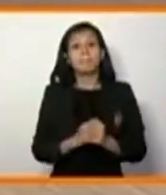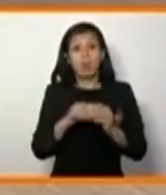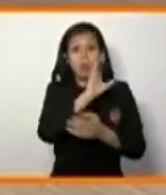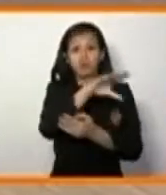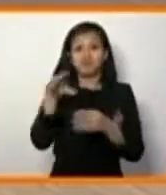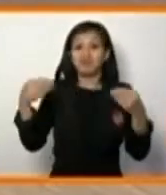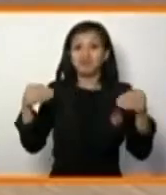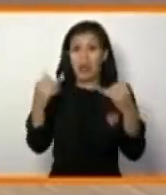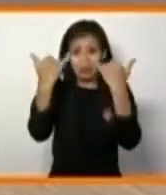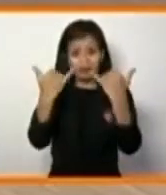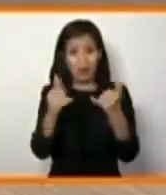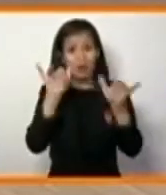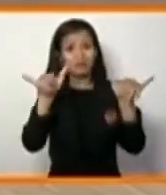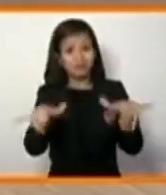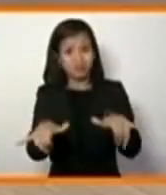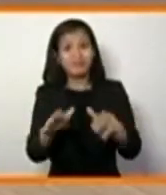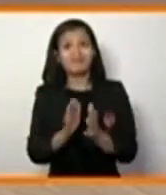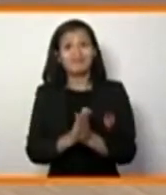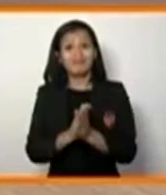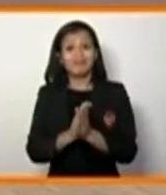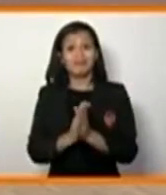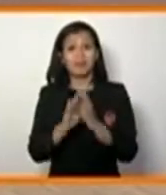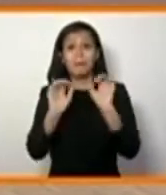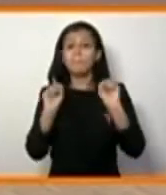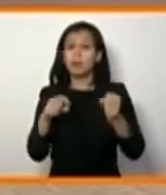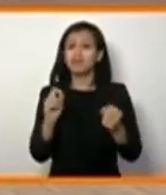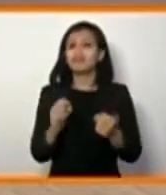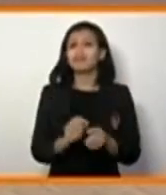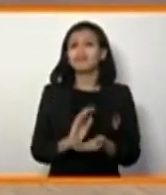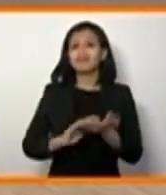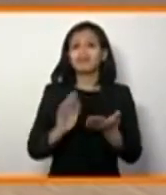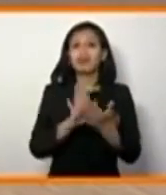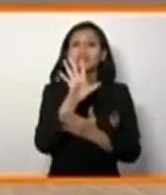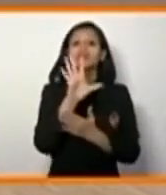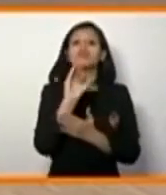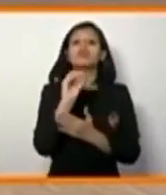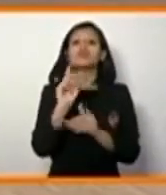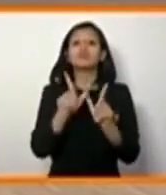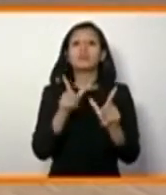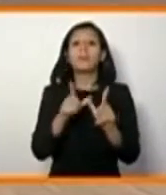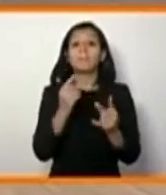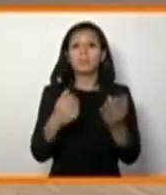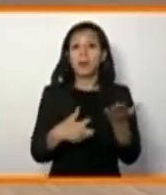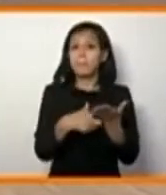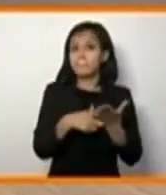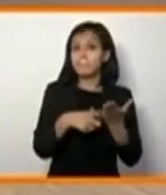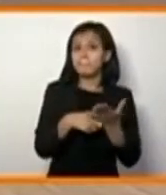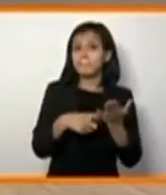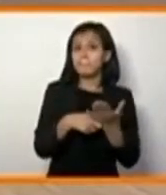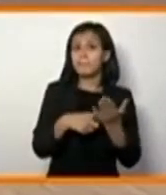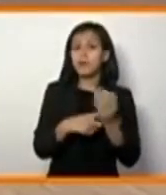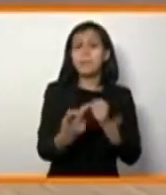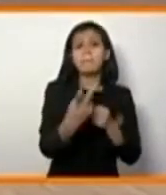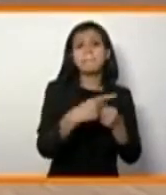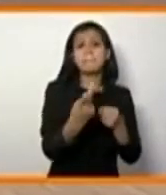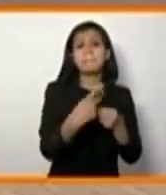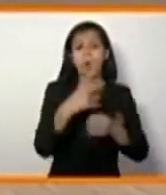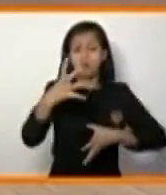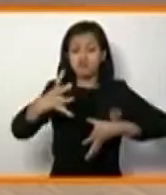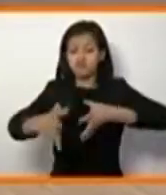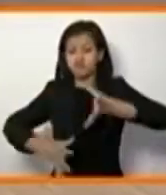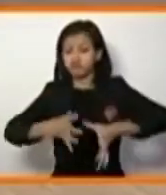cualquiera de nuestros juegos electrónicos o apostemos, estarás participando para ganarte bonos en efectivo de 50, 100 y 1000